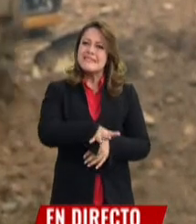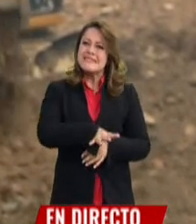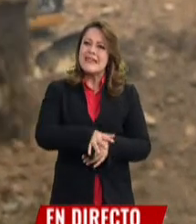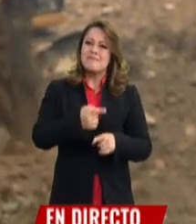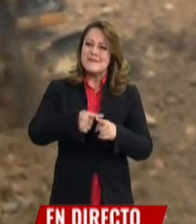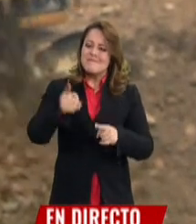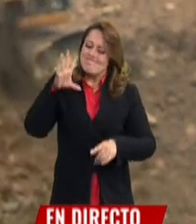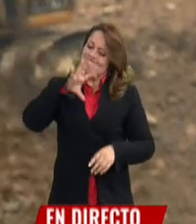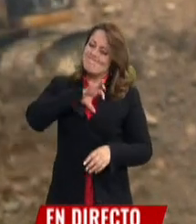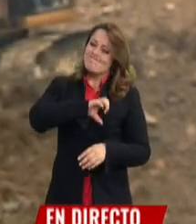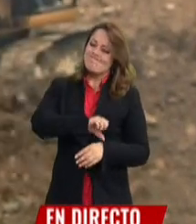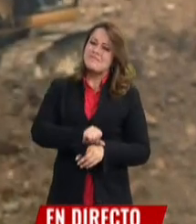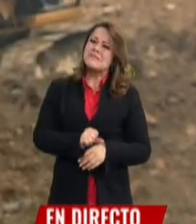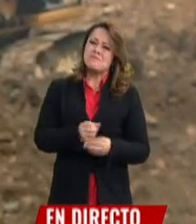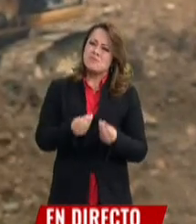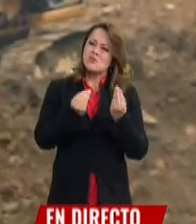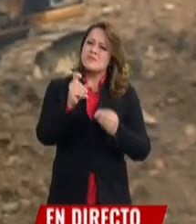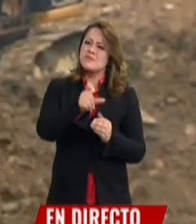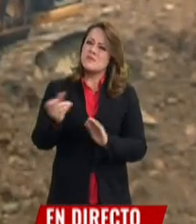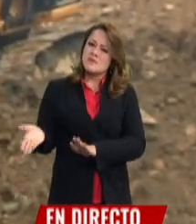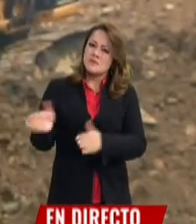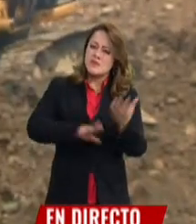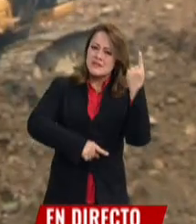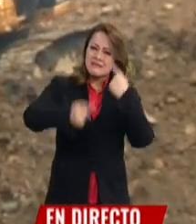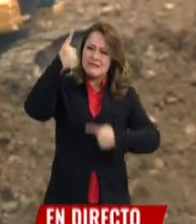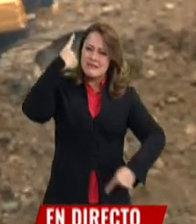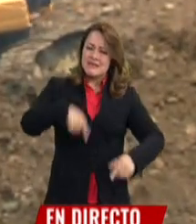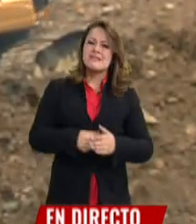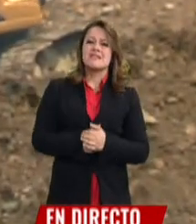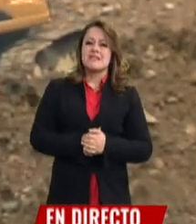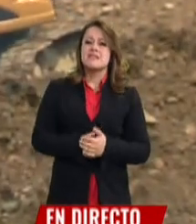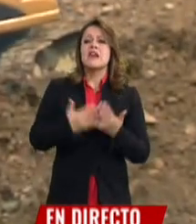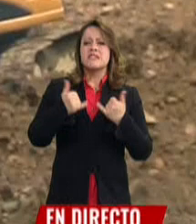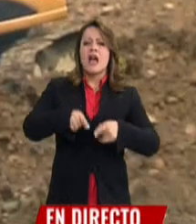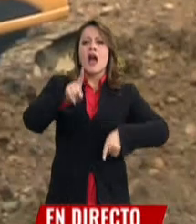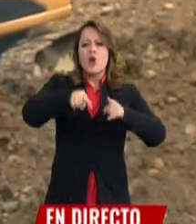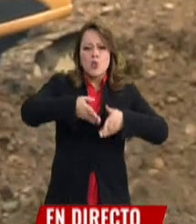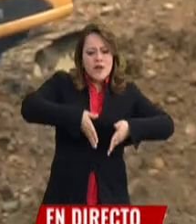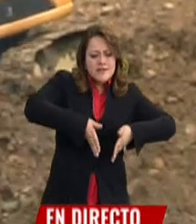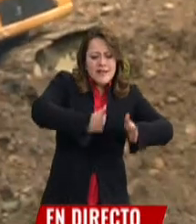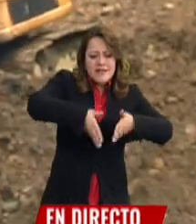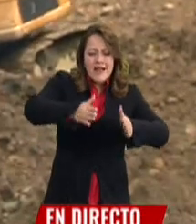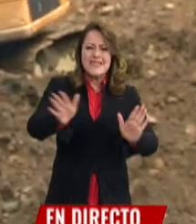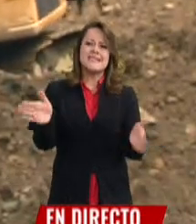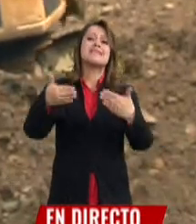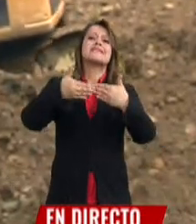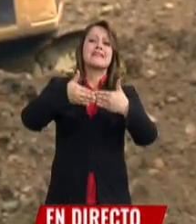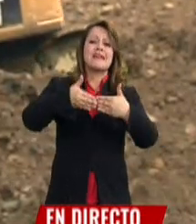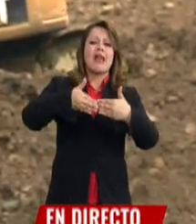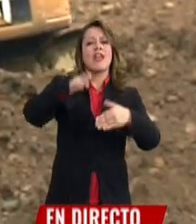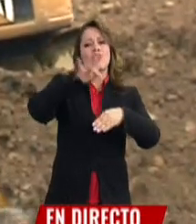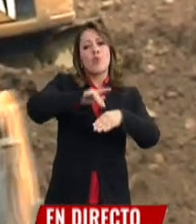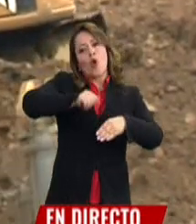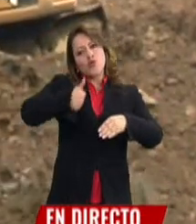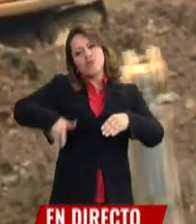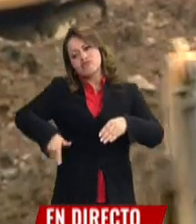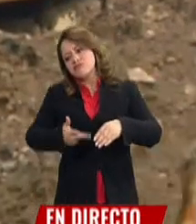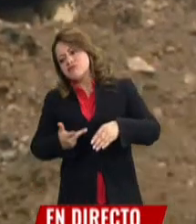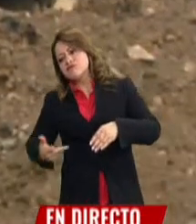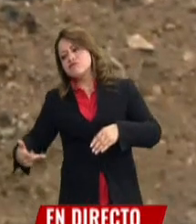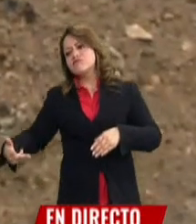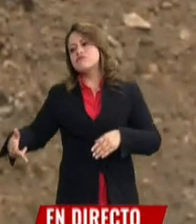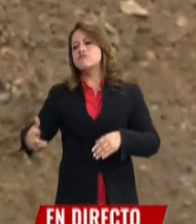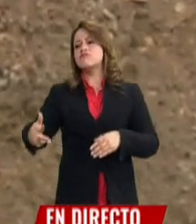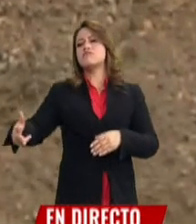vía, pero como ustedes pueden ver a esta hora buses intermunicipales, motocicletas y vehículos particulares están